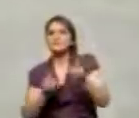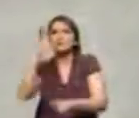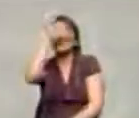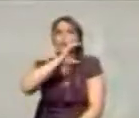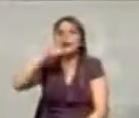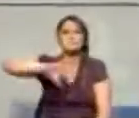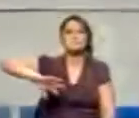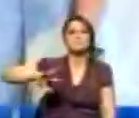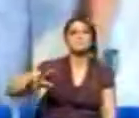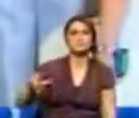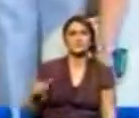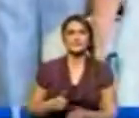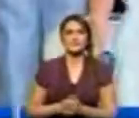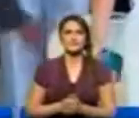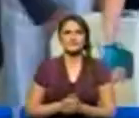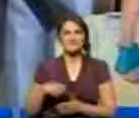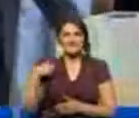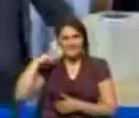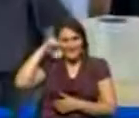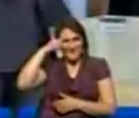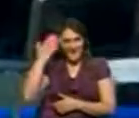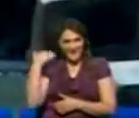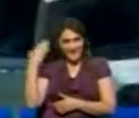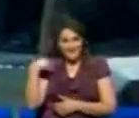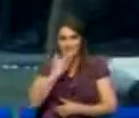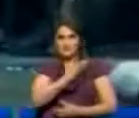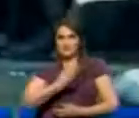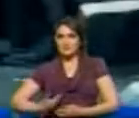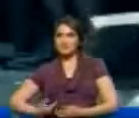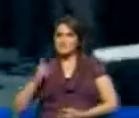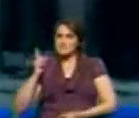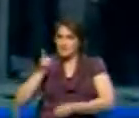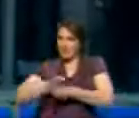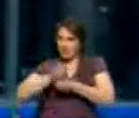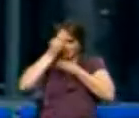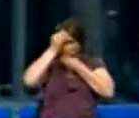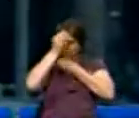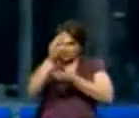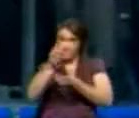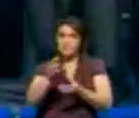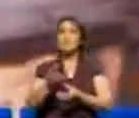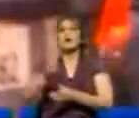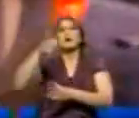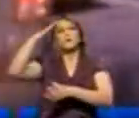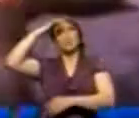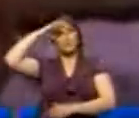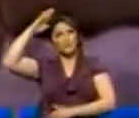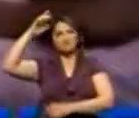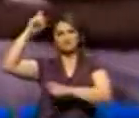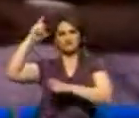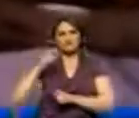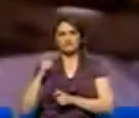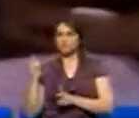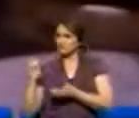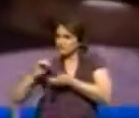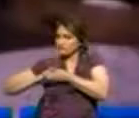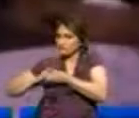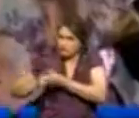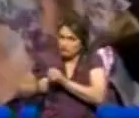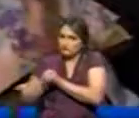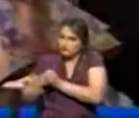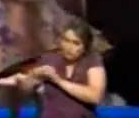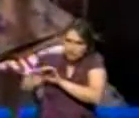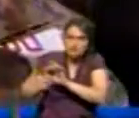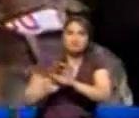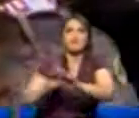Poco después de que el presidente Lenín Moreno hiciera el anuncio, los ciudadanos ya los vieron en las calles. Entre los policías estaban ellos.